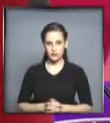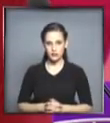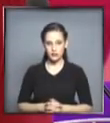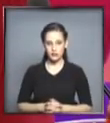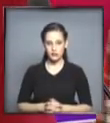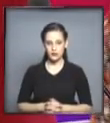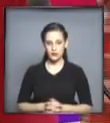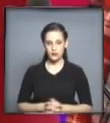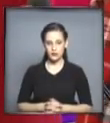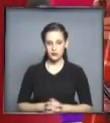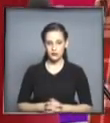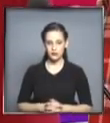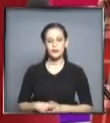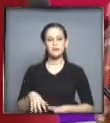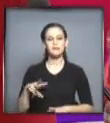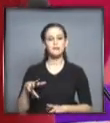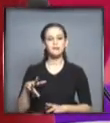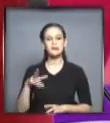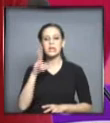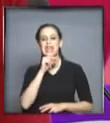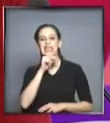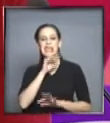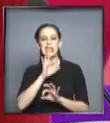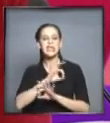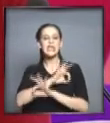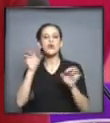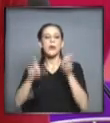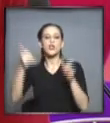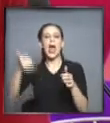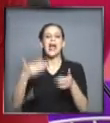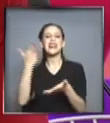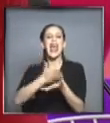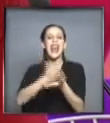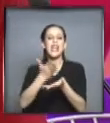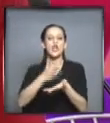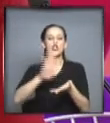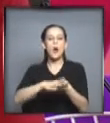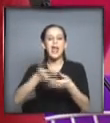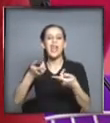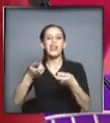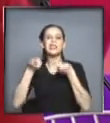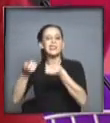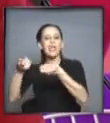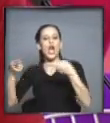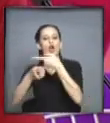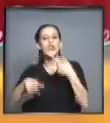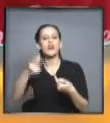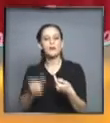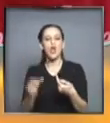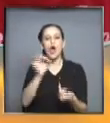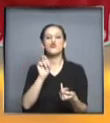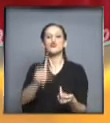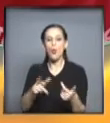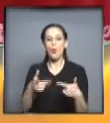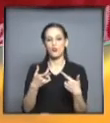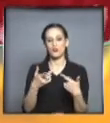nadie, nadie tiene derecho a iniciar la fuerza contra otra persona o contra su propiedad,